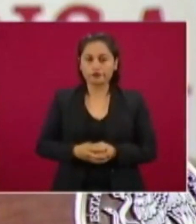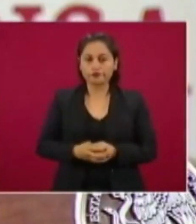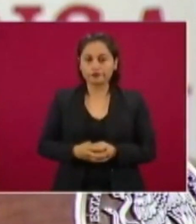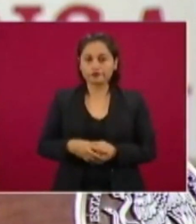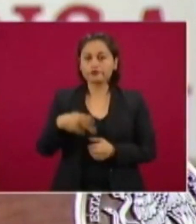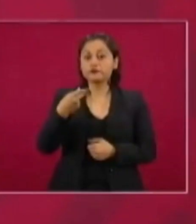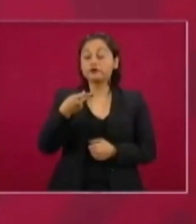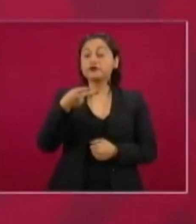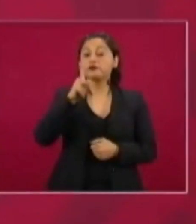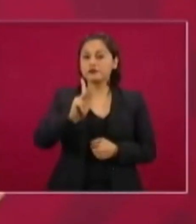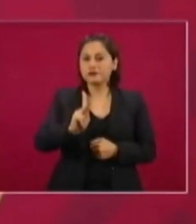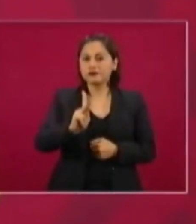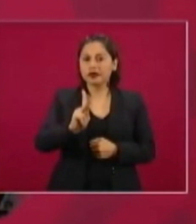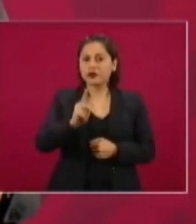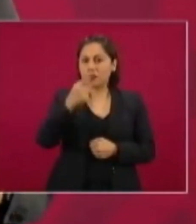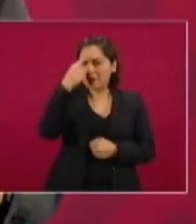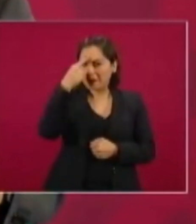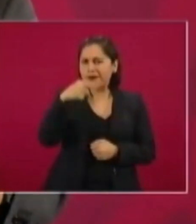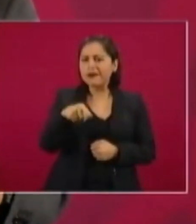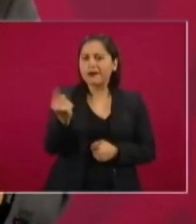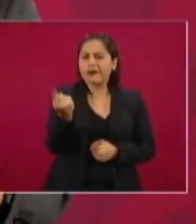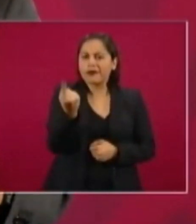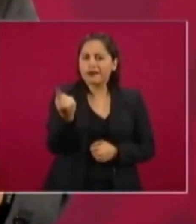Pero es en beneficio de los trabajadores.